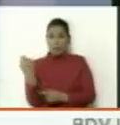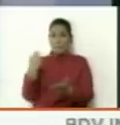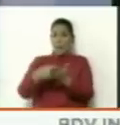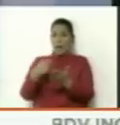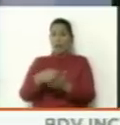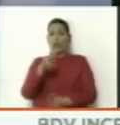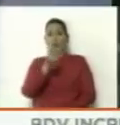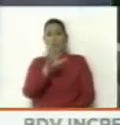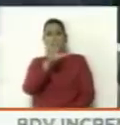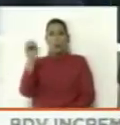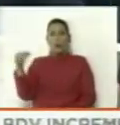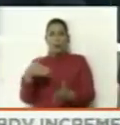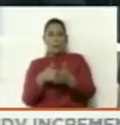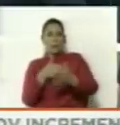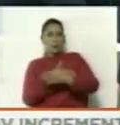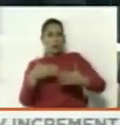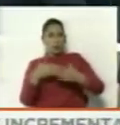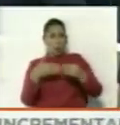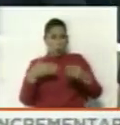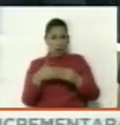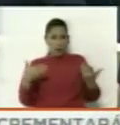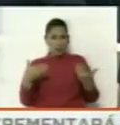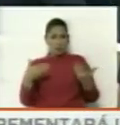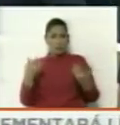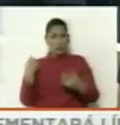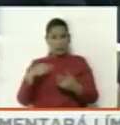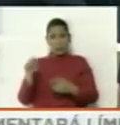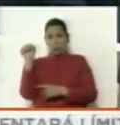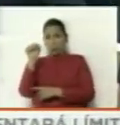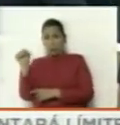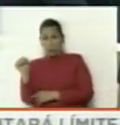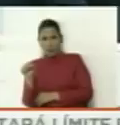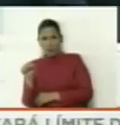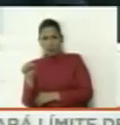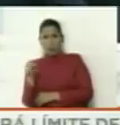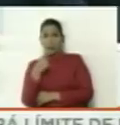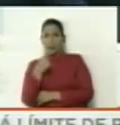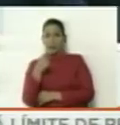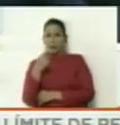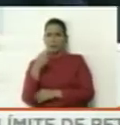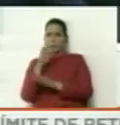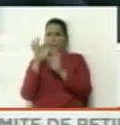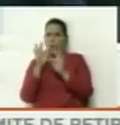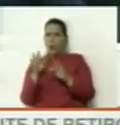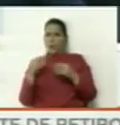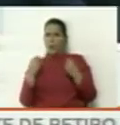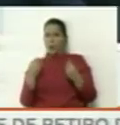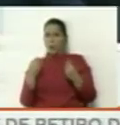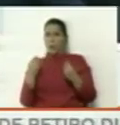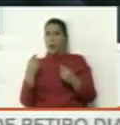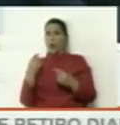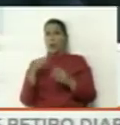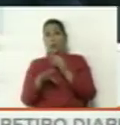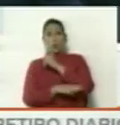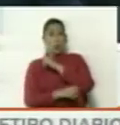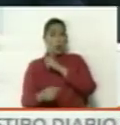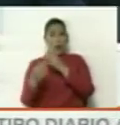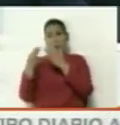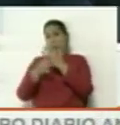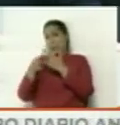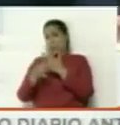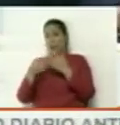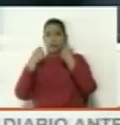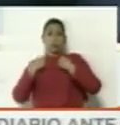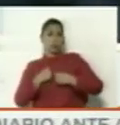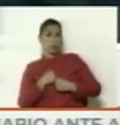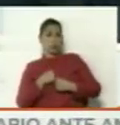que tenía Superlano en ese momento? Dicen de una manera eufemística, le robaron una cadena, le robaron unos anillos, le robaron los